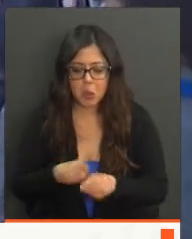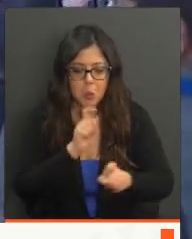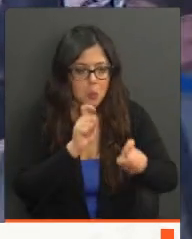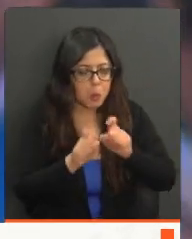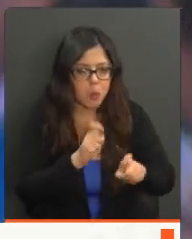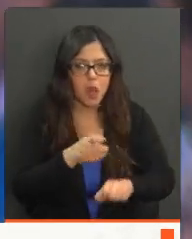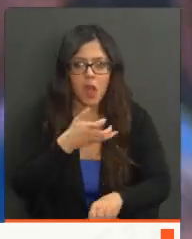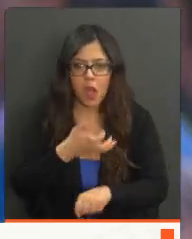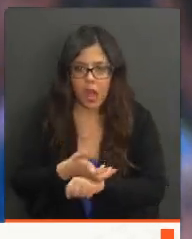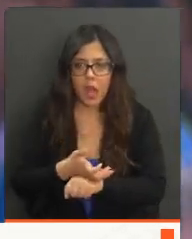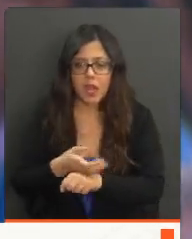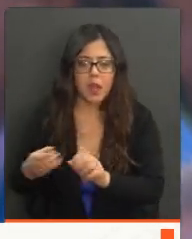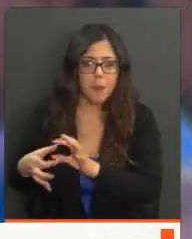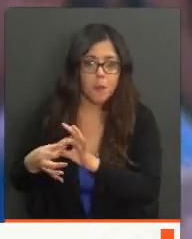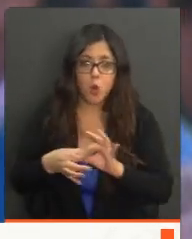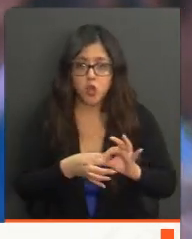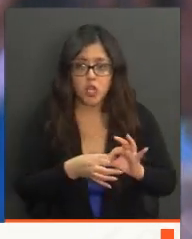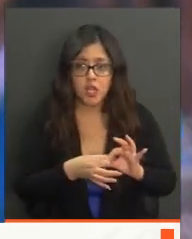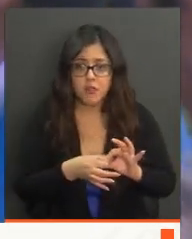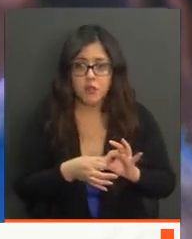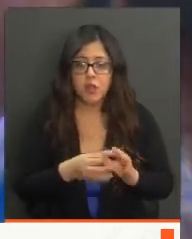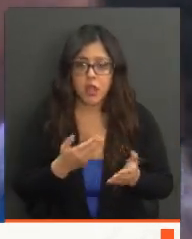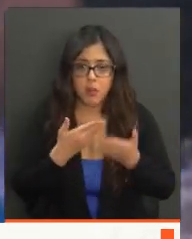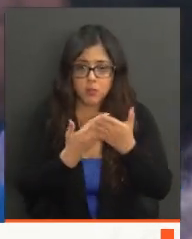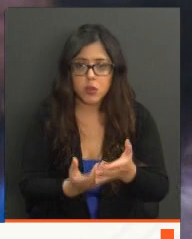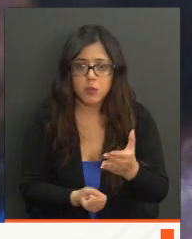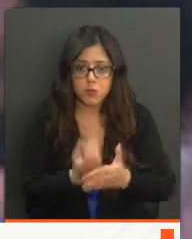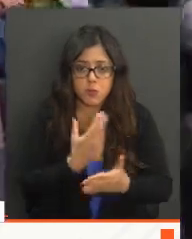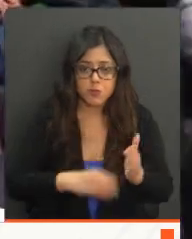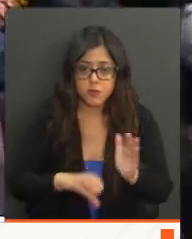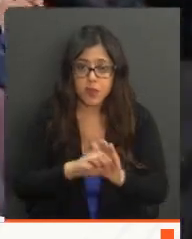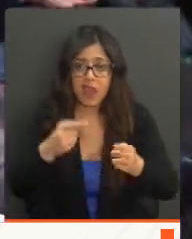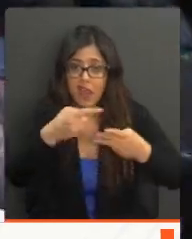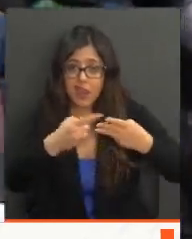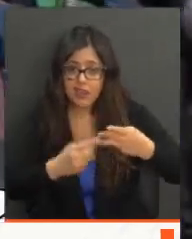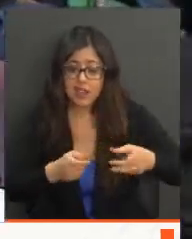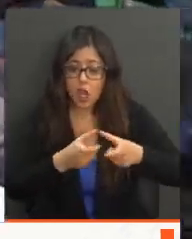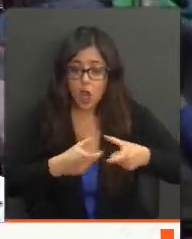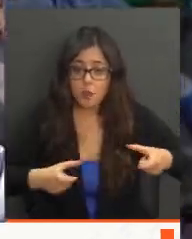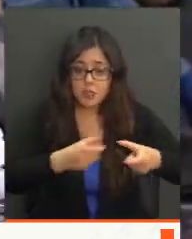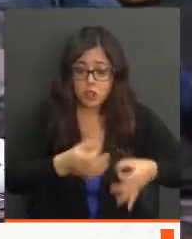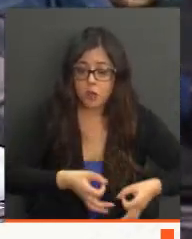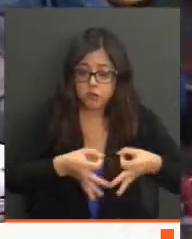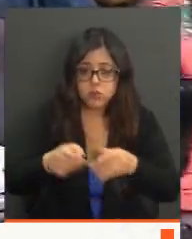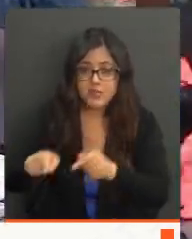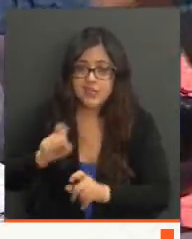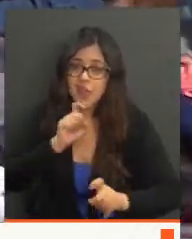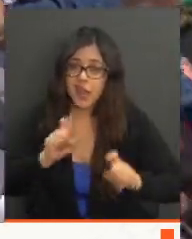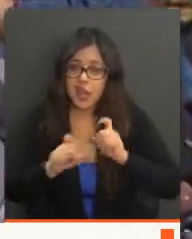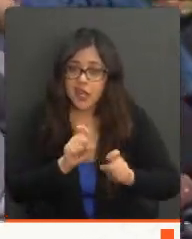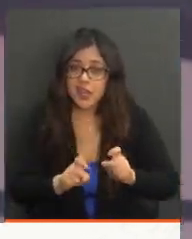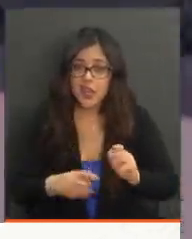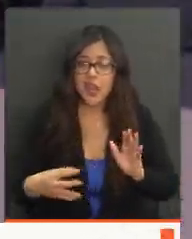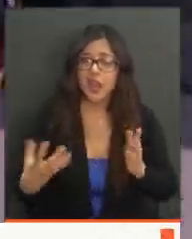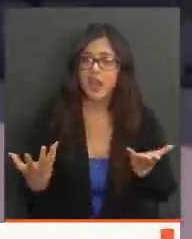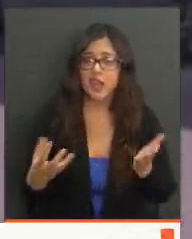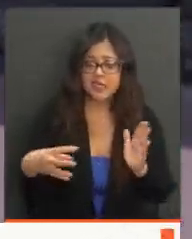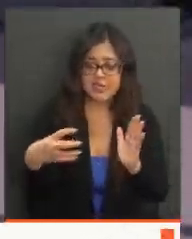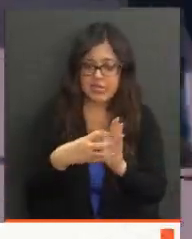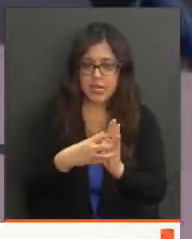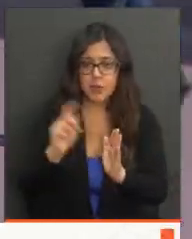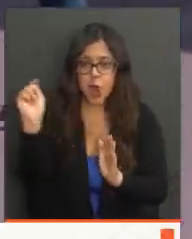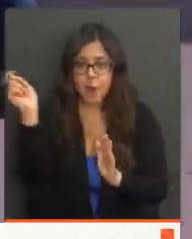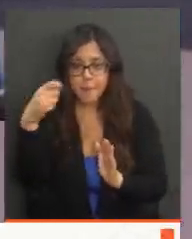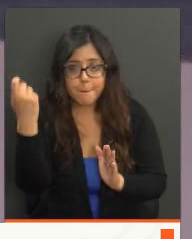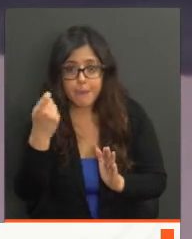justamente en el contexto que se entregó este borrador a las tres comisiones. Y respecto de estas críticas al tema de los símbolos patrios y la ausencia, al menos el lunes,